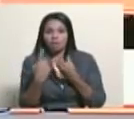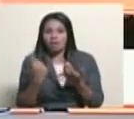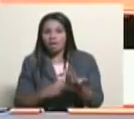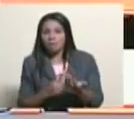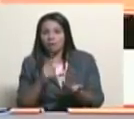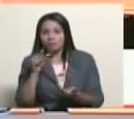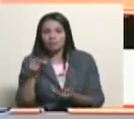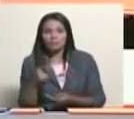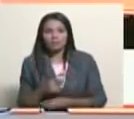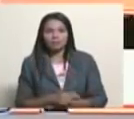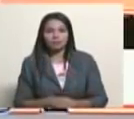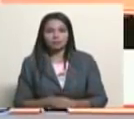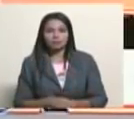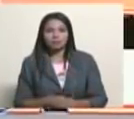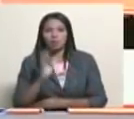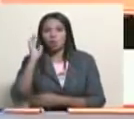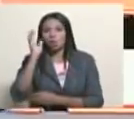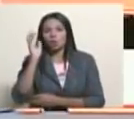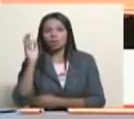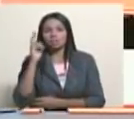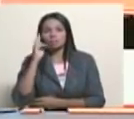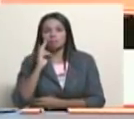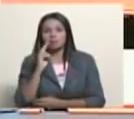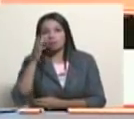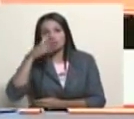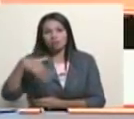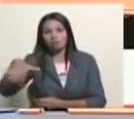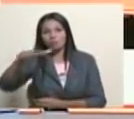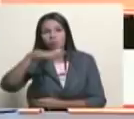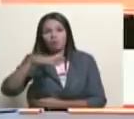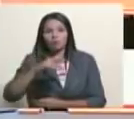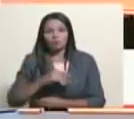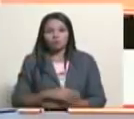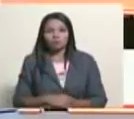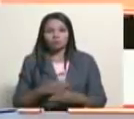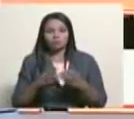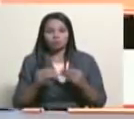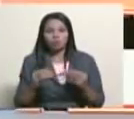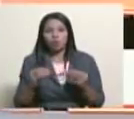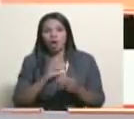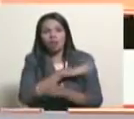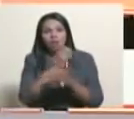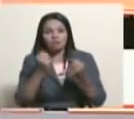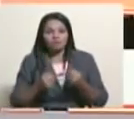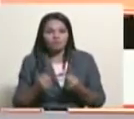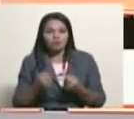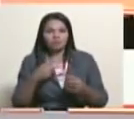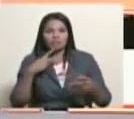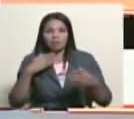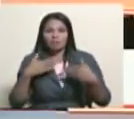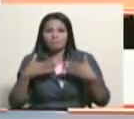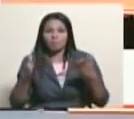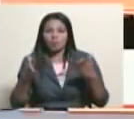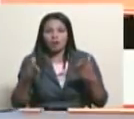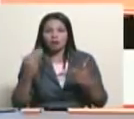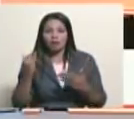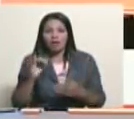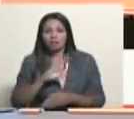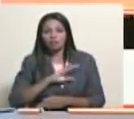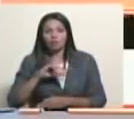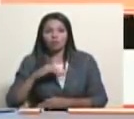hermanos del Congreso Bolivariano de los Pueblos y en todas las fuerzas populares de nuestro